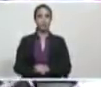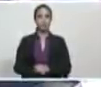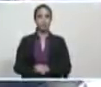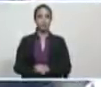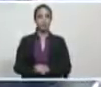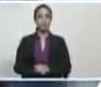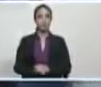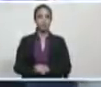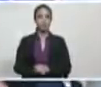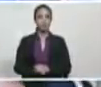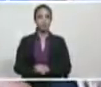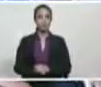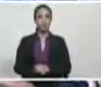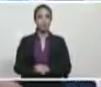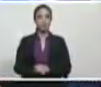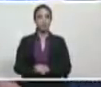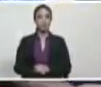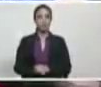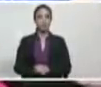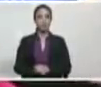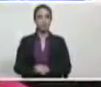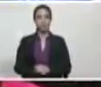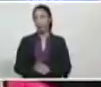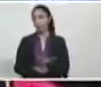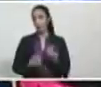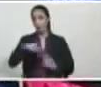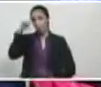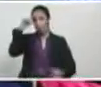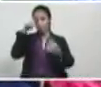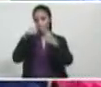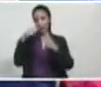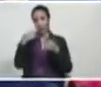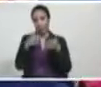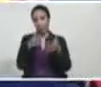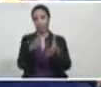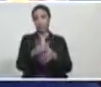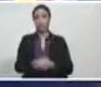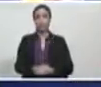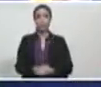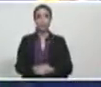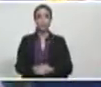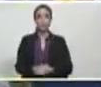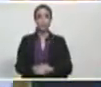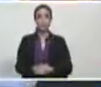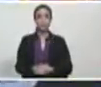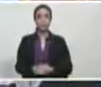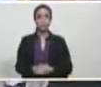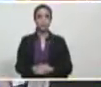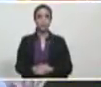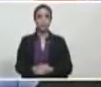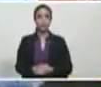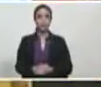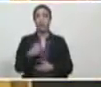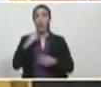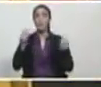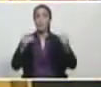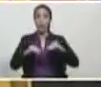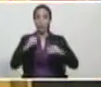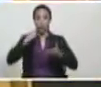Compañeros, ganar, ganar. Esa es la línea, ganar, ganar. Fíjense ustedes, en quinto lugar, quiero